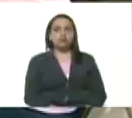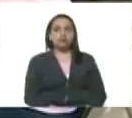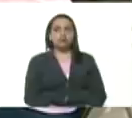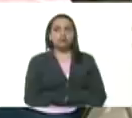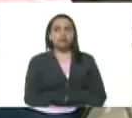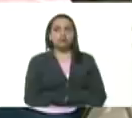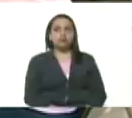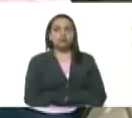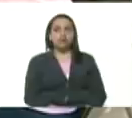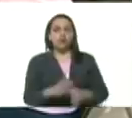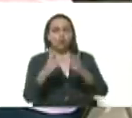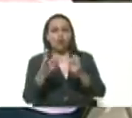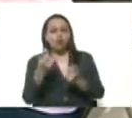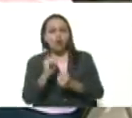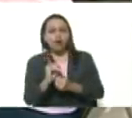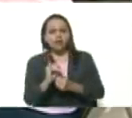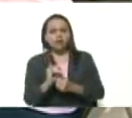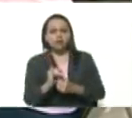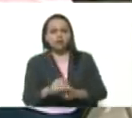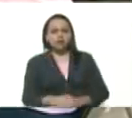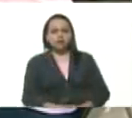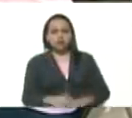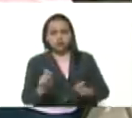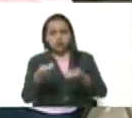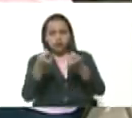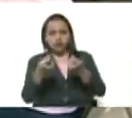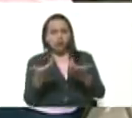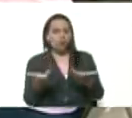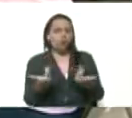¿Y cuántos están activos? ¿Cuántos recuperados?